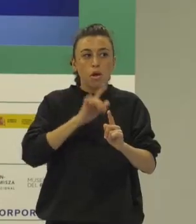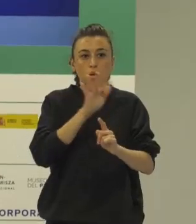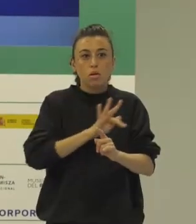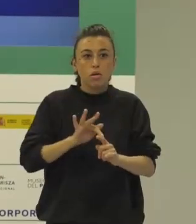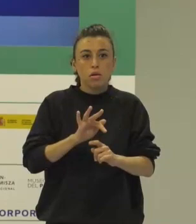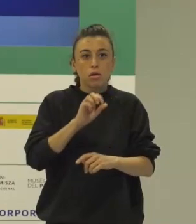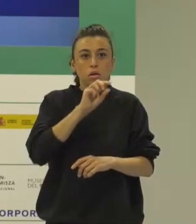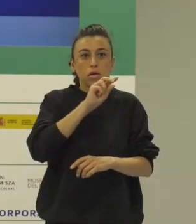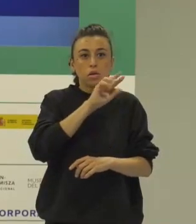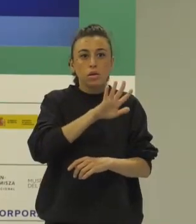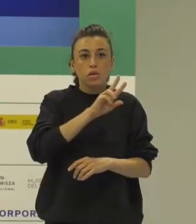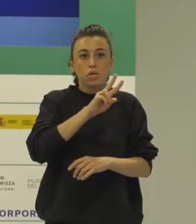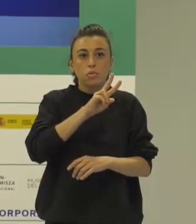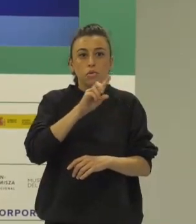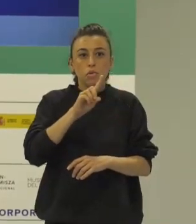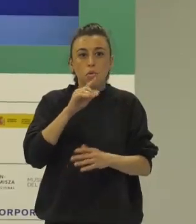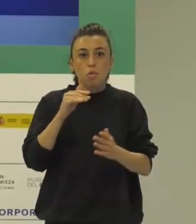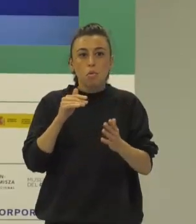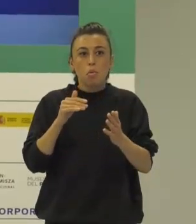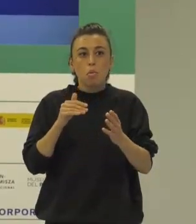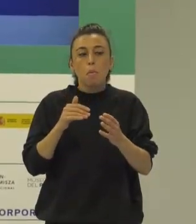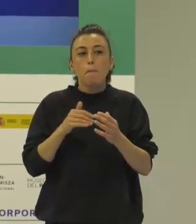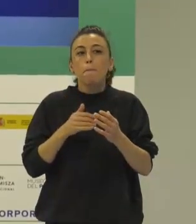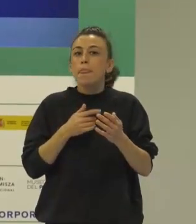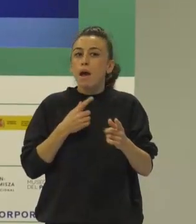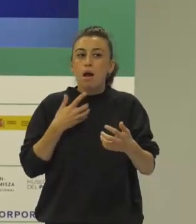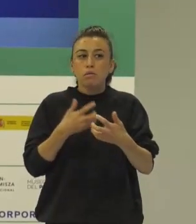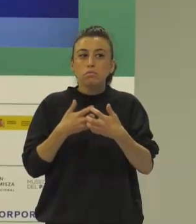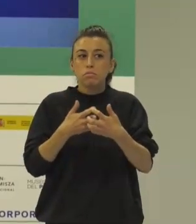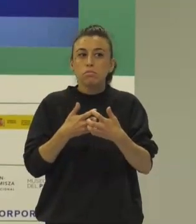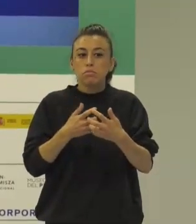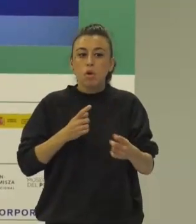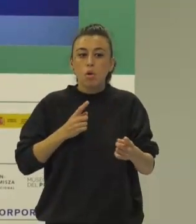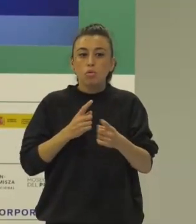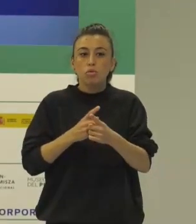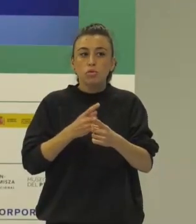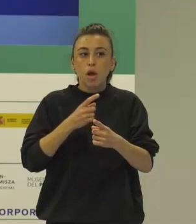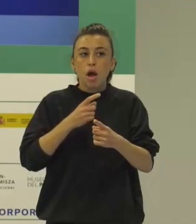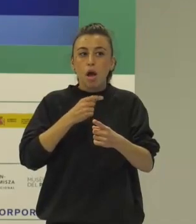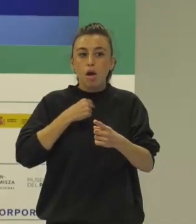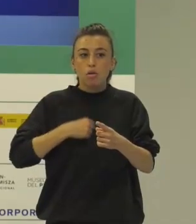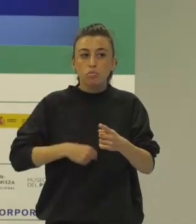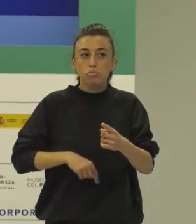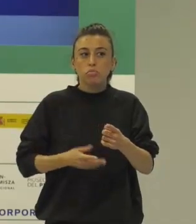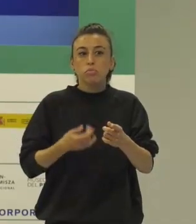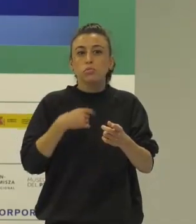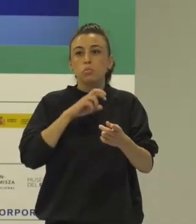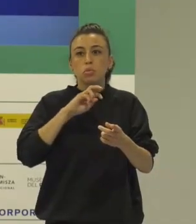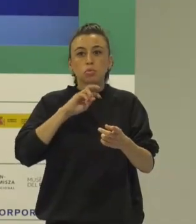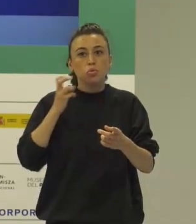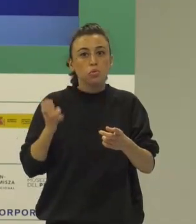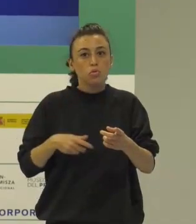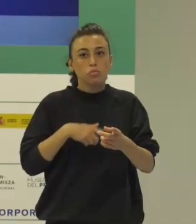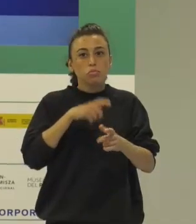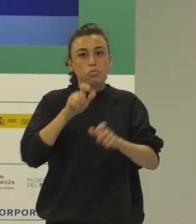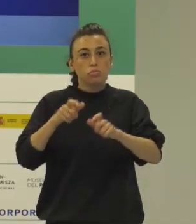529 ataques contra obispos, templos y laicos. Es decir, que el régimen de Murillo Ortega parece que no, en fin, no solo los